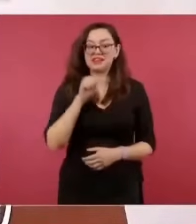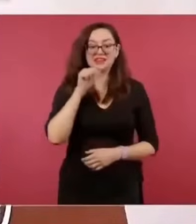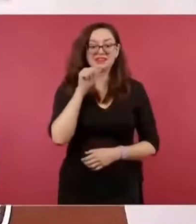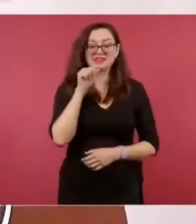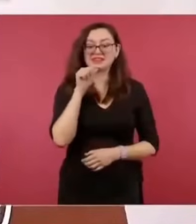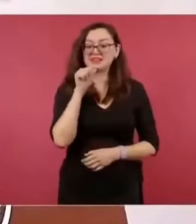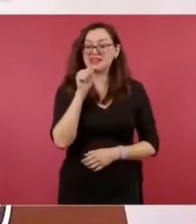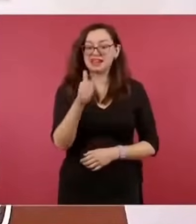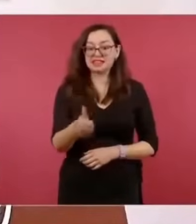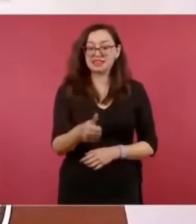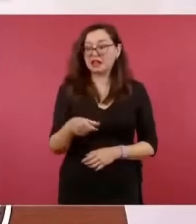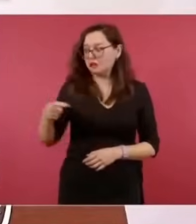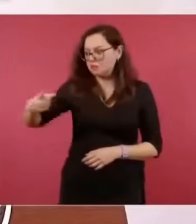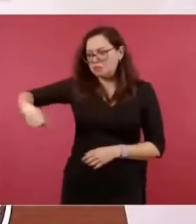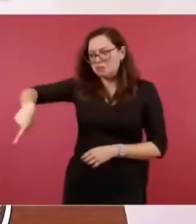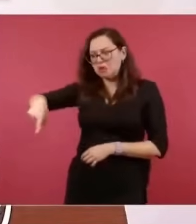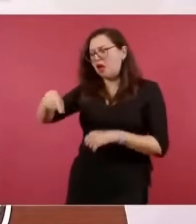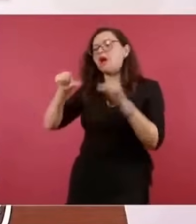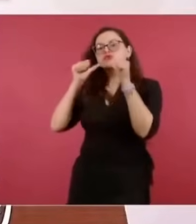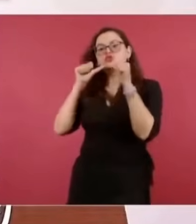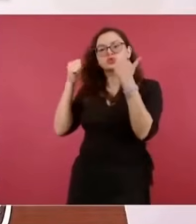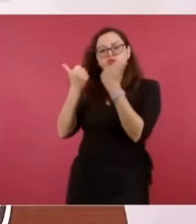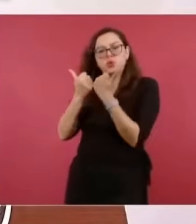Así como hay que revisar